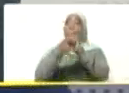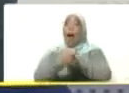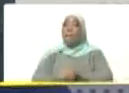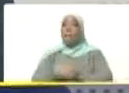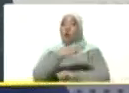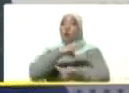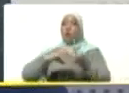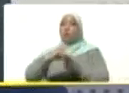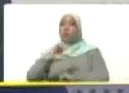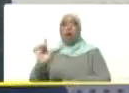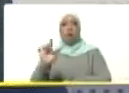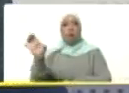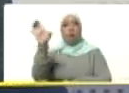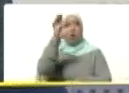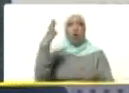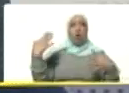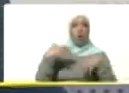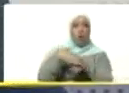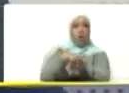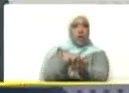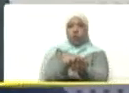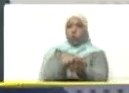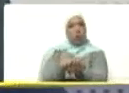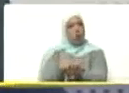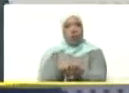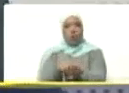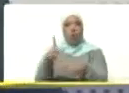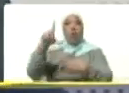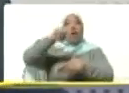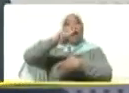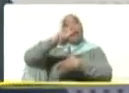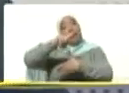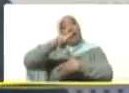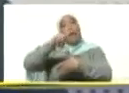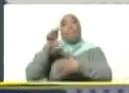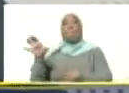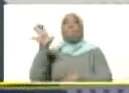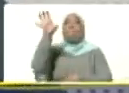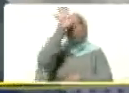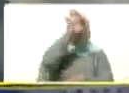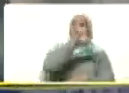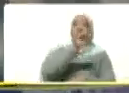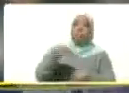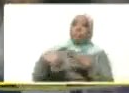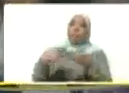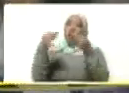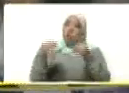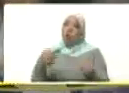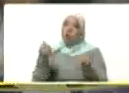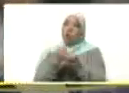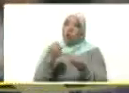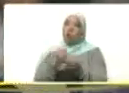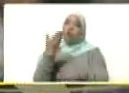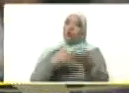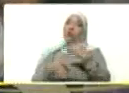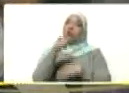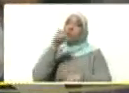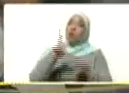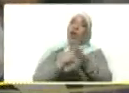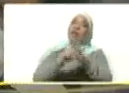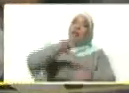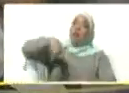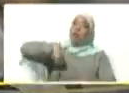formas de integración regional. Fashioned by our peoples in quest of a better life. Conformada por el deseo de